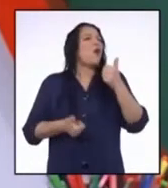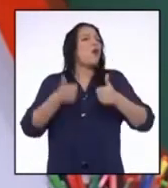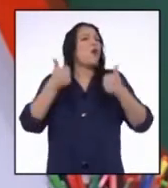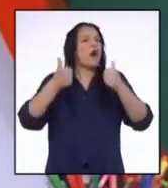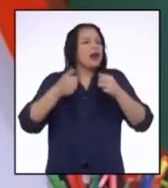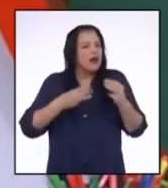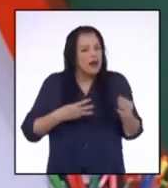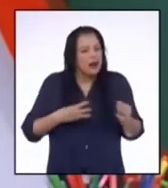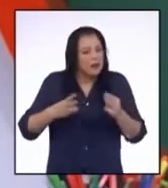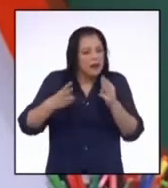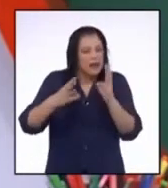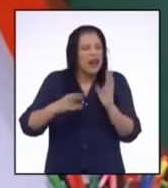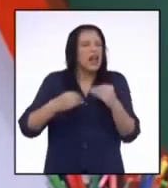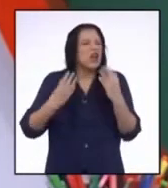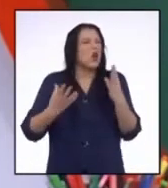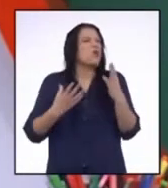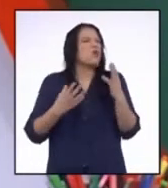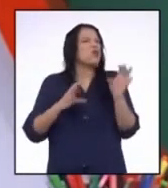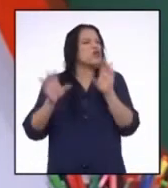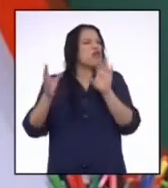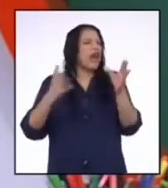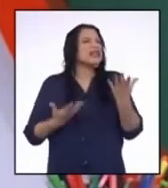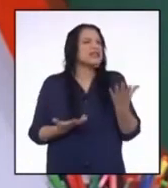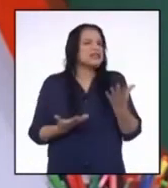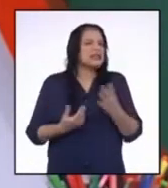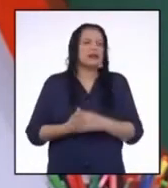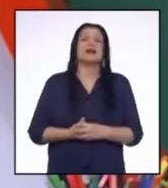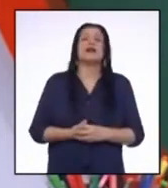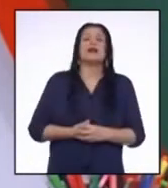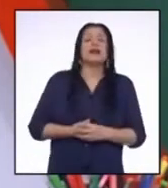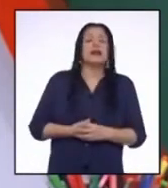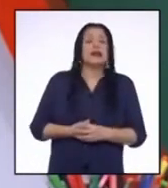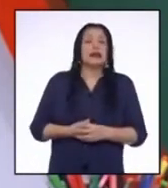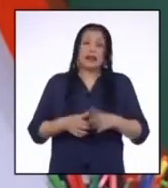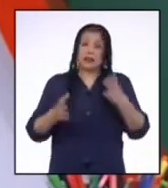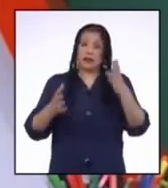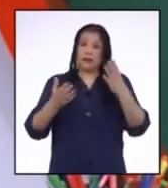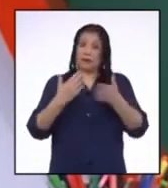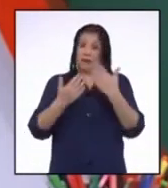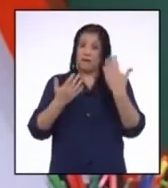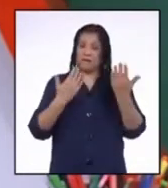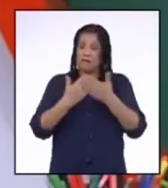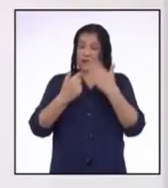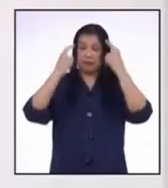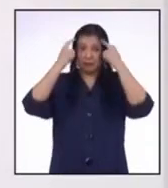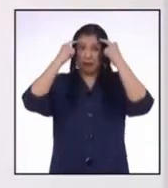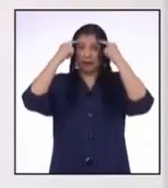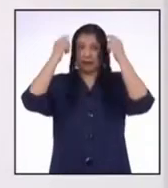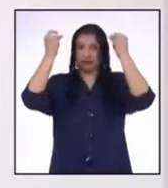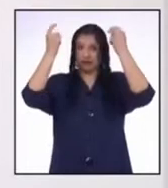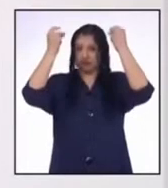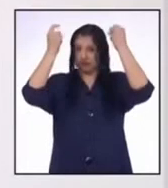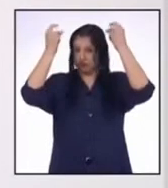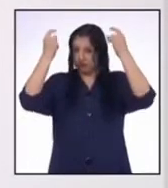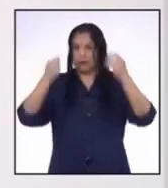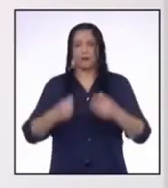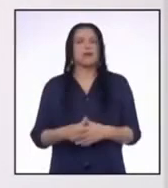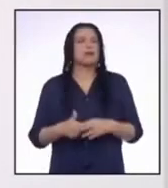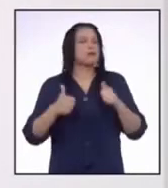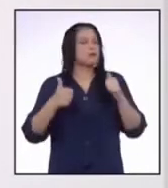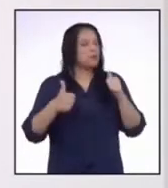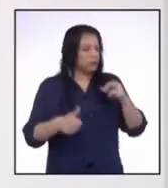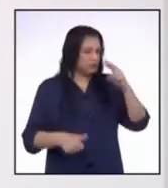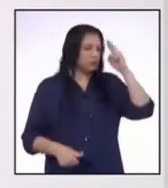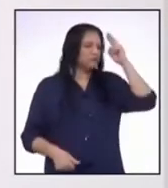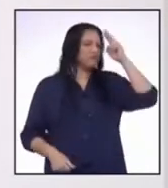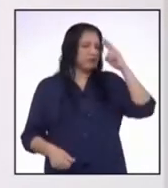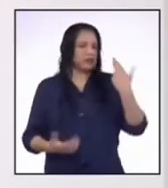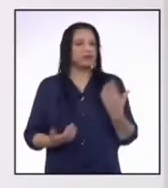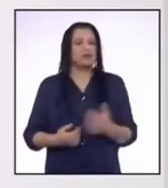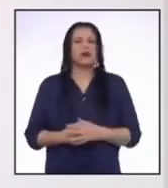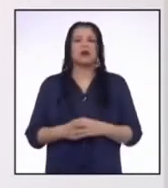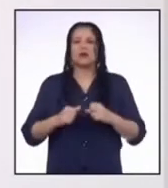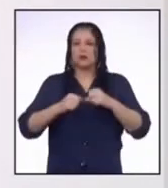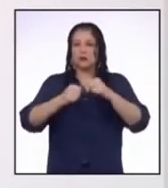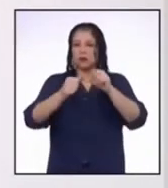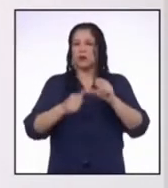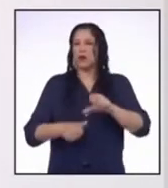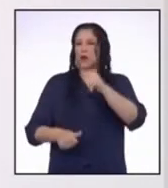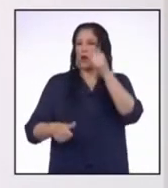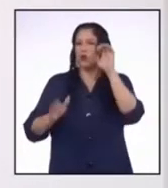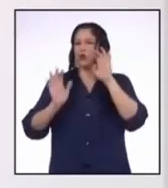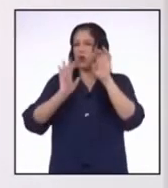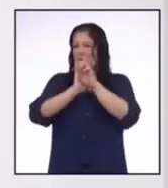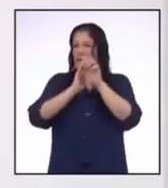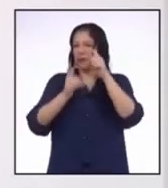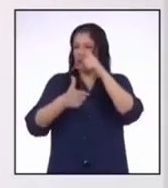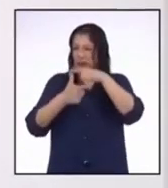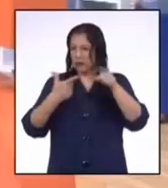consisten y cómo funcionan esos algoritmos. Y sobre todo, se agiliza nuestra mente. Buena reflexión, Junior. Sigamos con otro caso